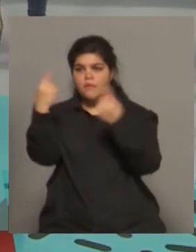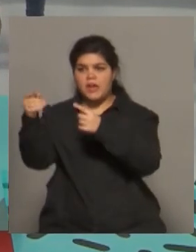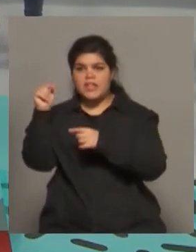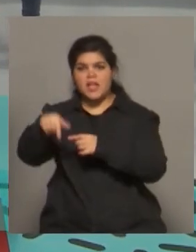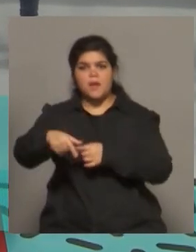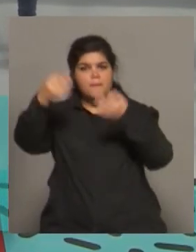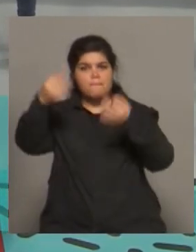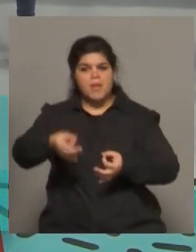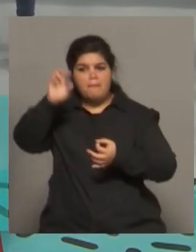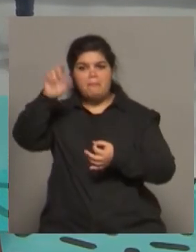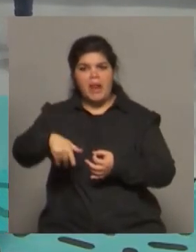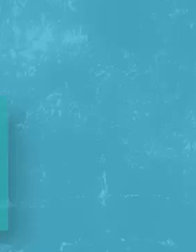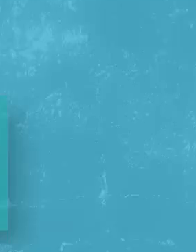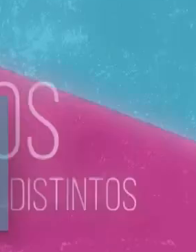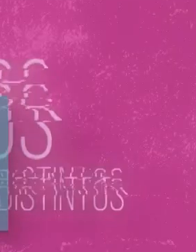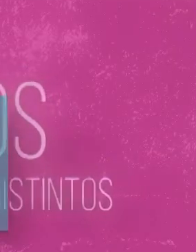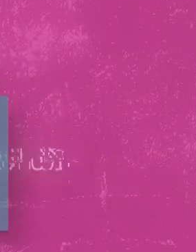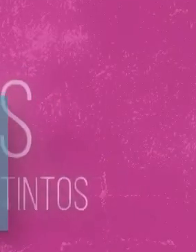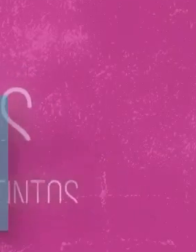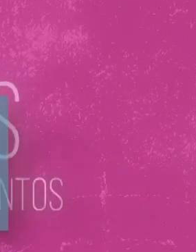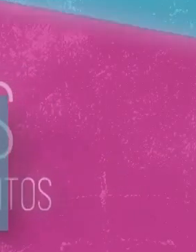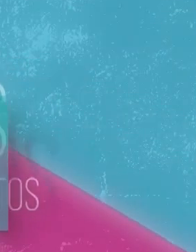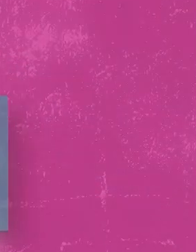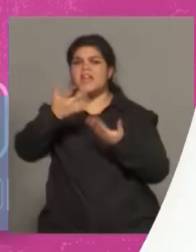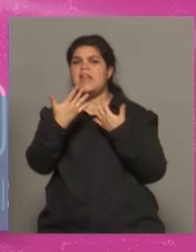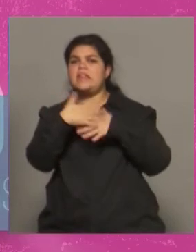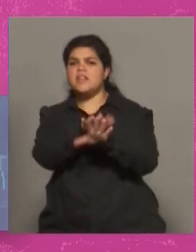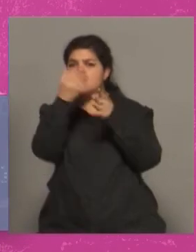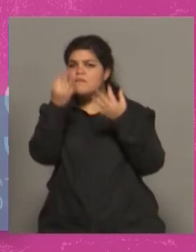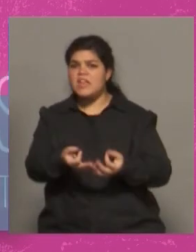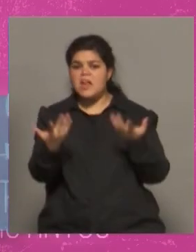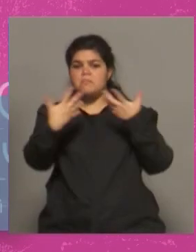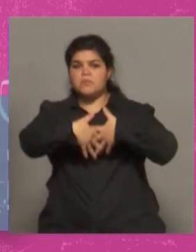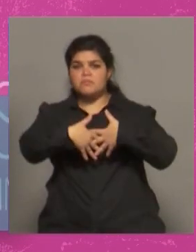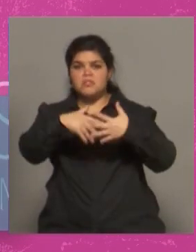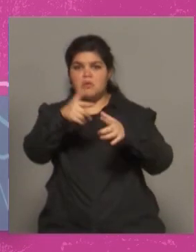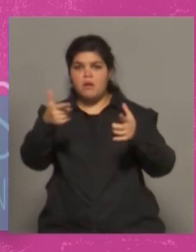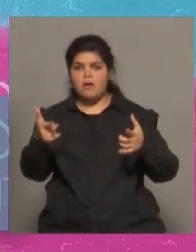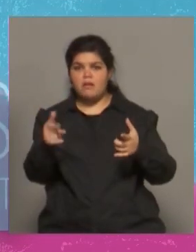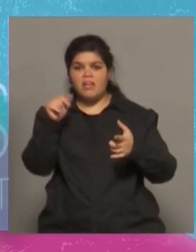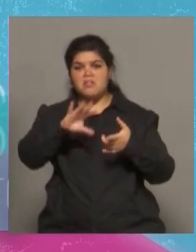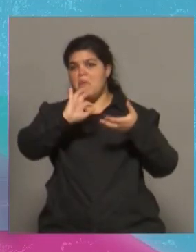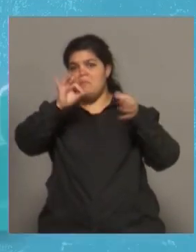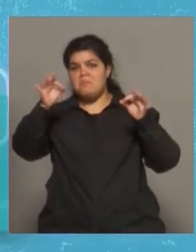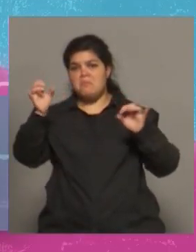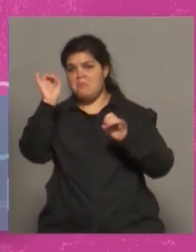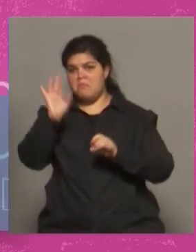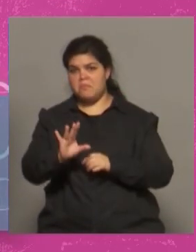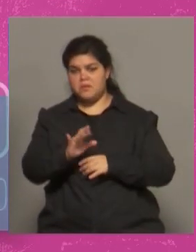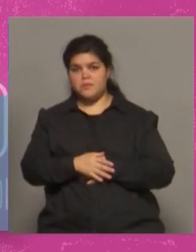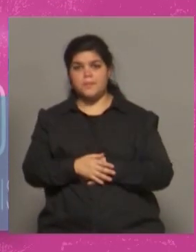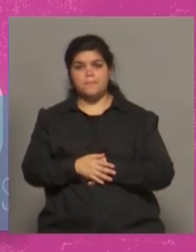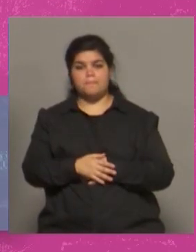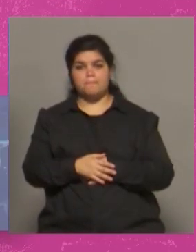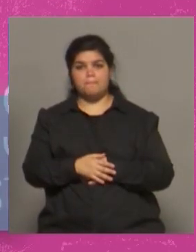concreta respecto a la integración latinoamericana. Es más un eslogan, digamos, en la actualidad, y